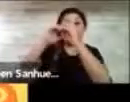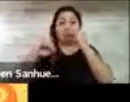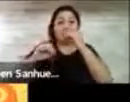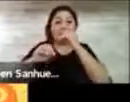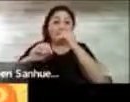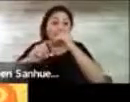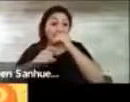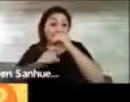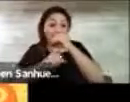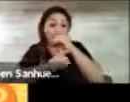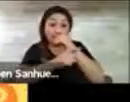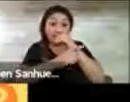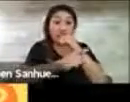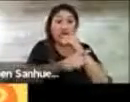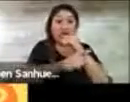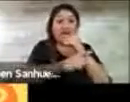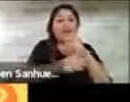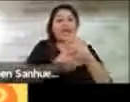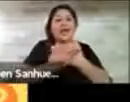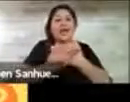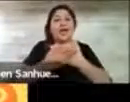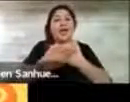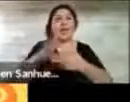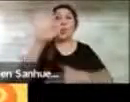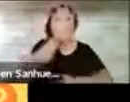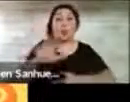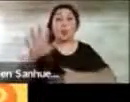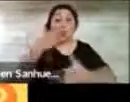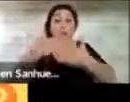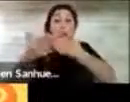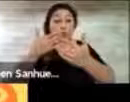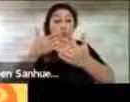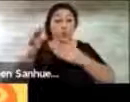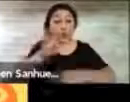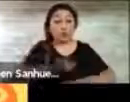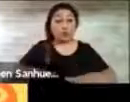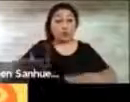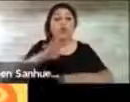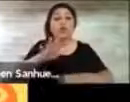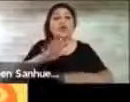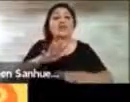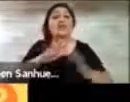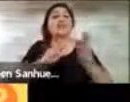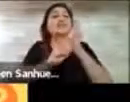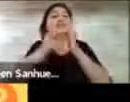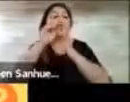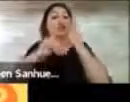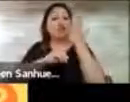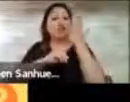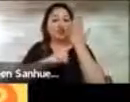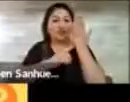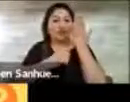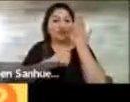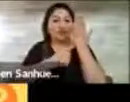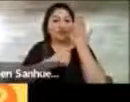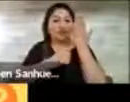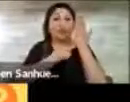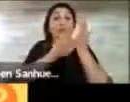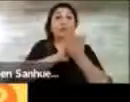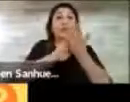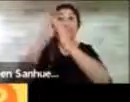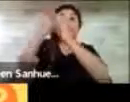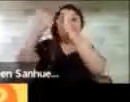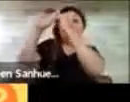la sustentabilidad y el desarrollo de tecnología. Entonces, por ejemplo, acá en astronomía tenemos